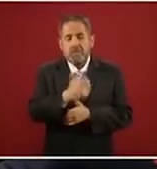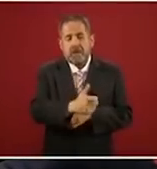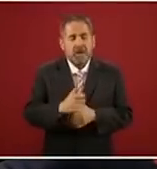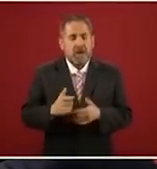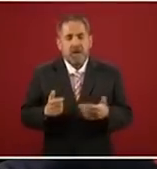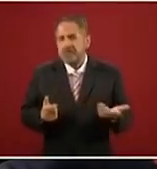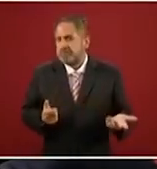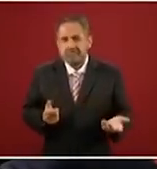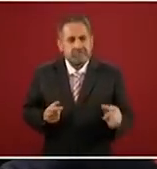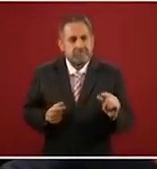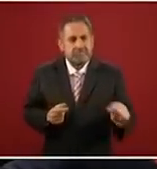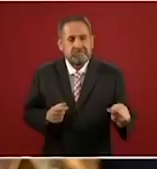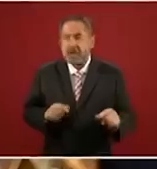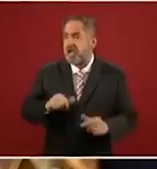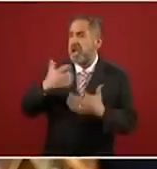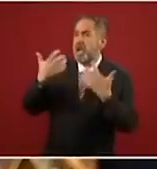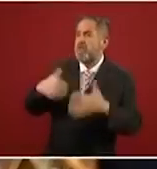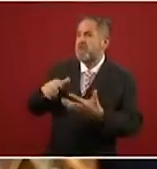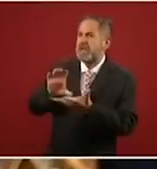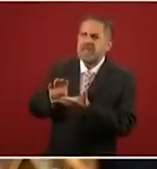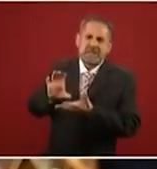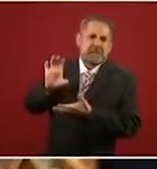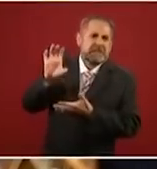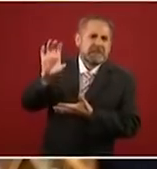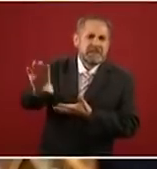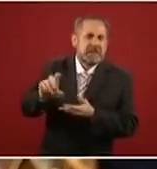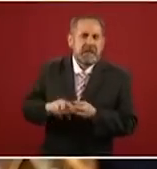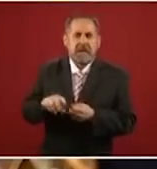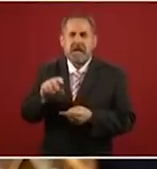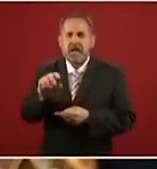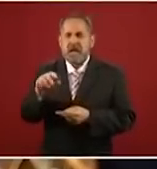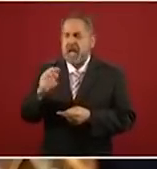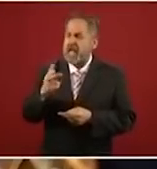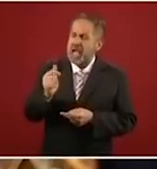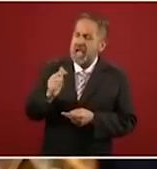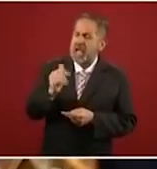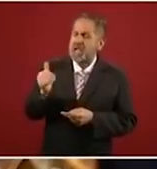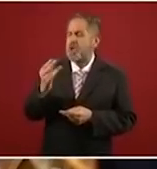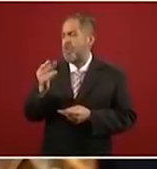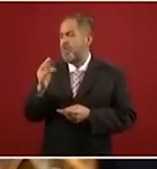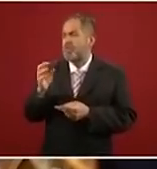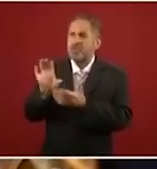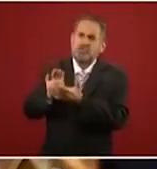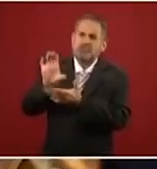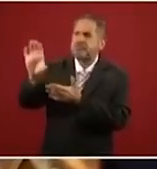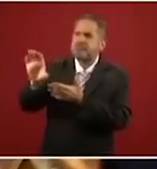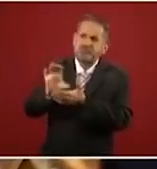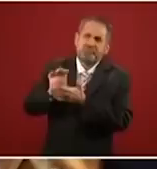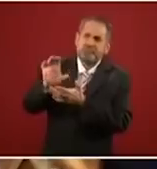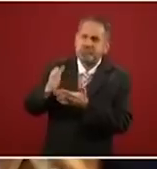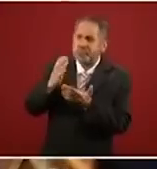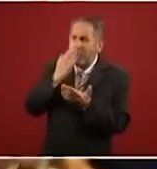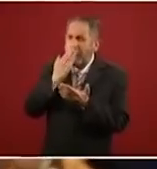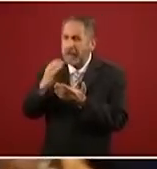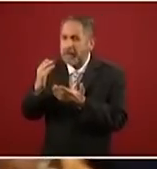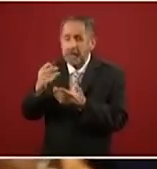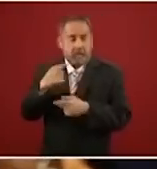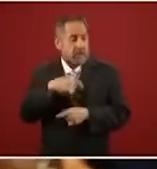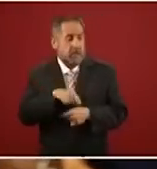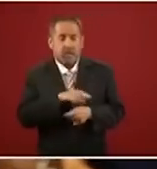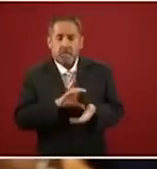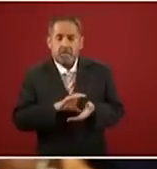las grandes empresas schlumberger halliburton pero la deuda está llegando